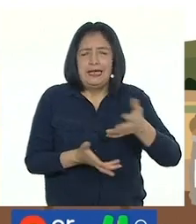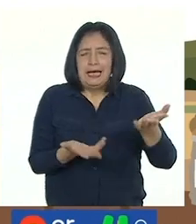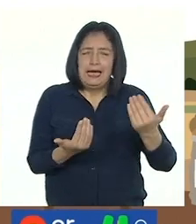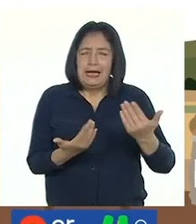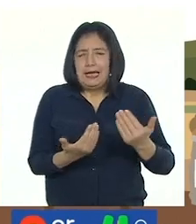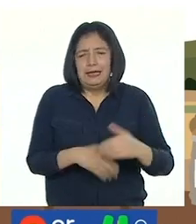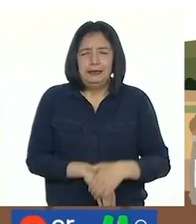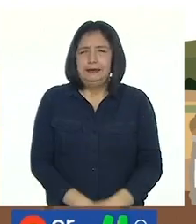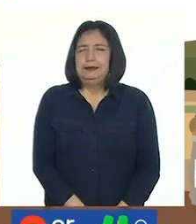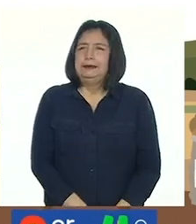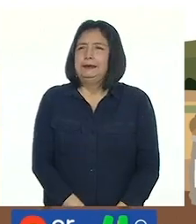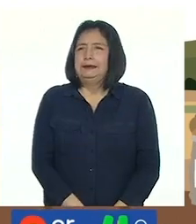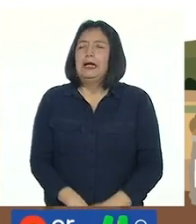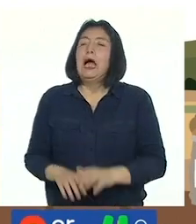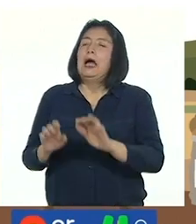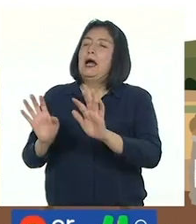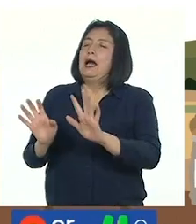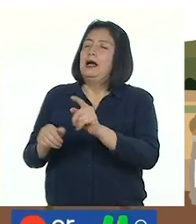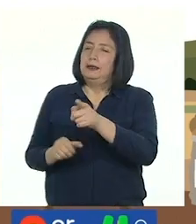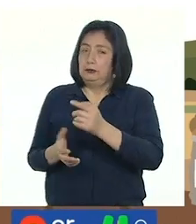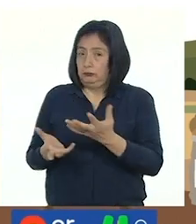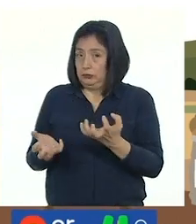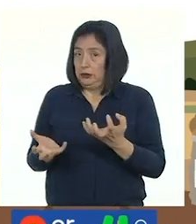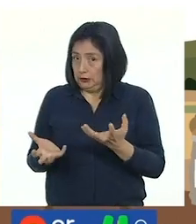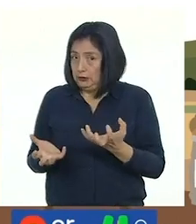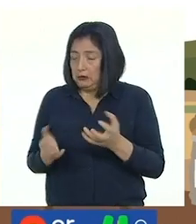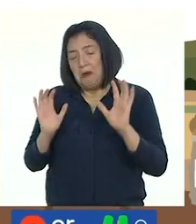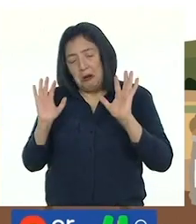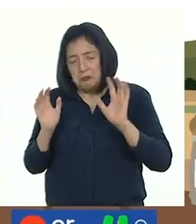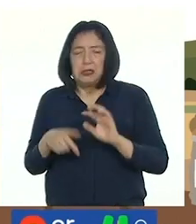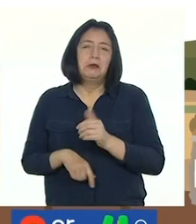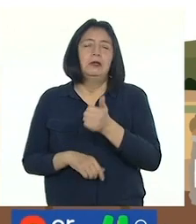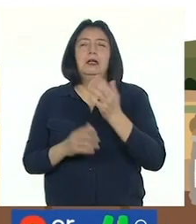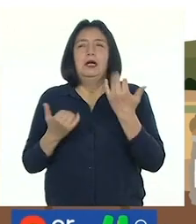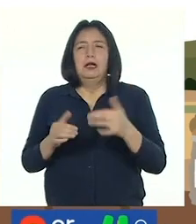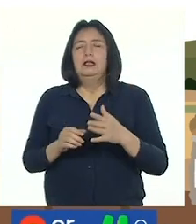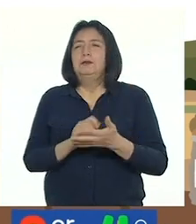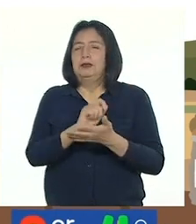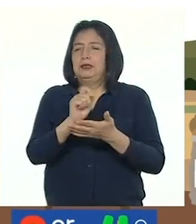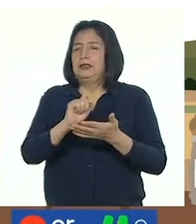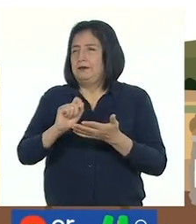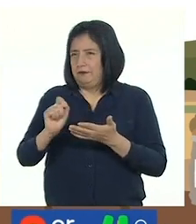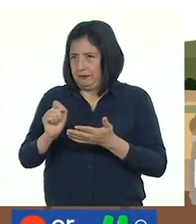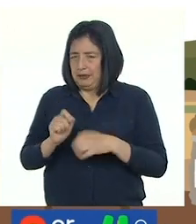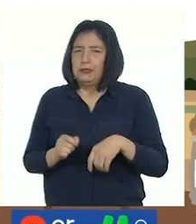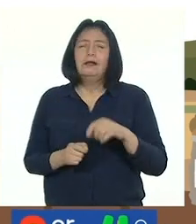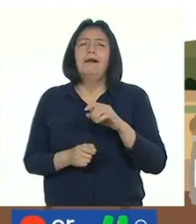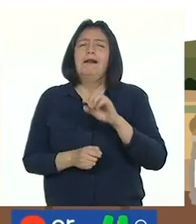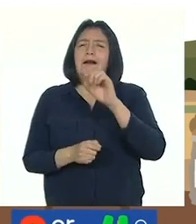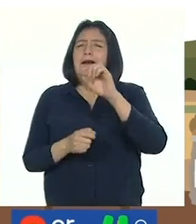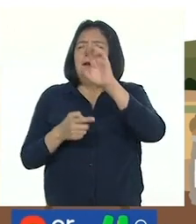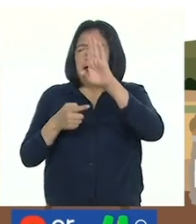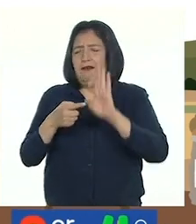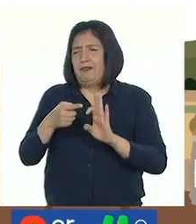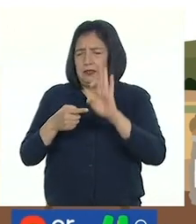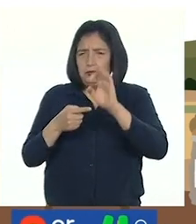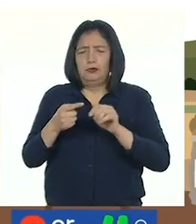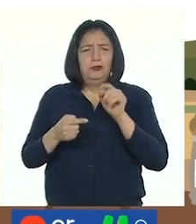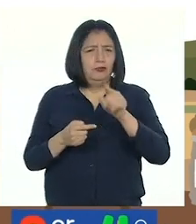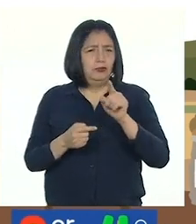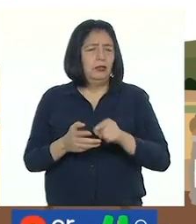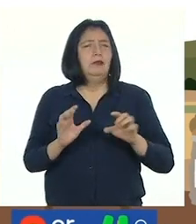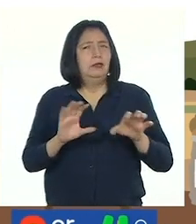aventurera! Ah, ¿eso quieren? Bueno, ahora escribiré la fracción y ustedes la representarán desde